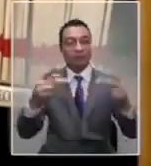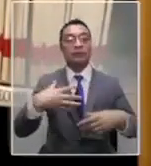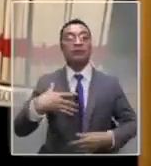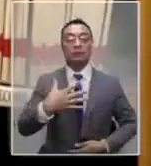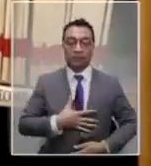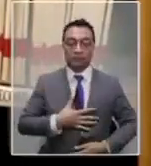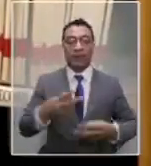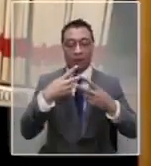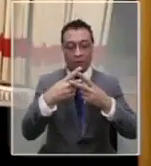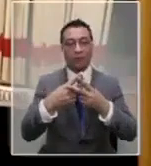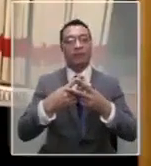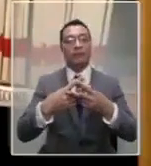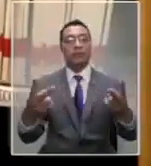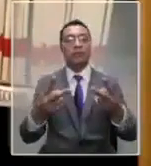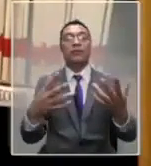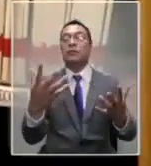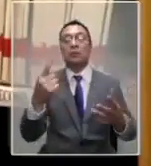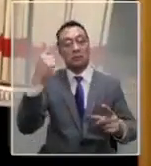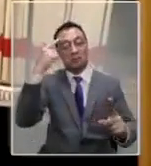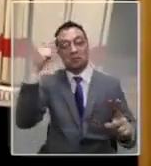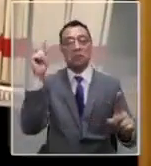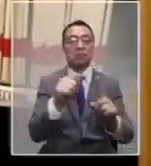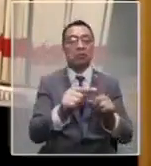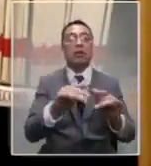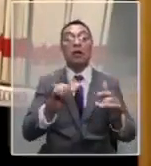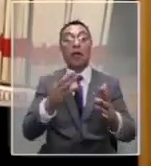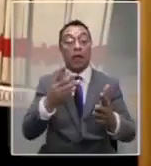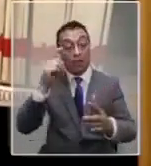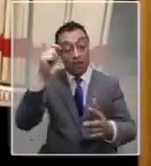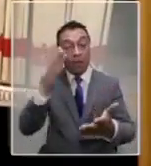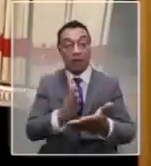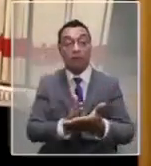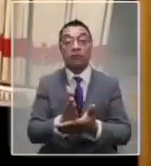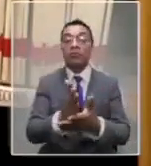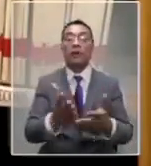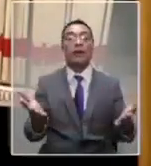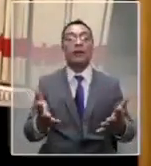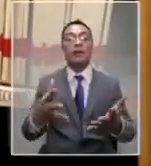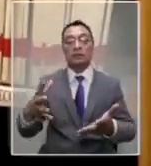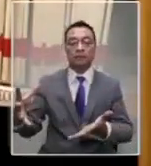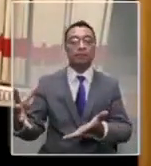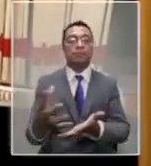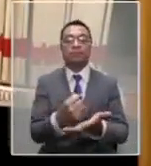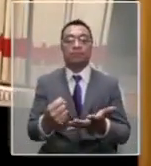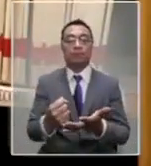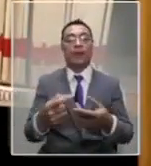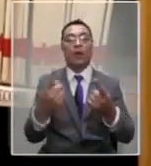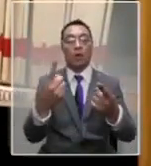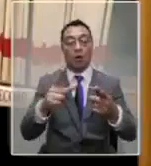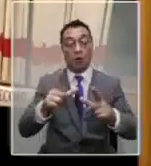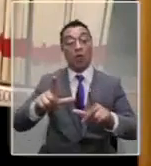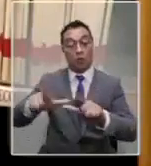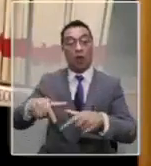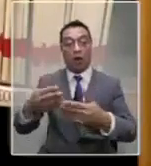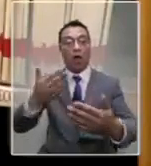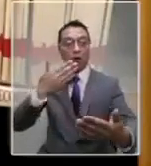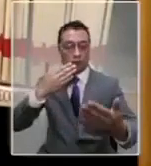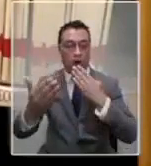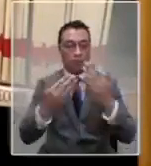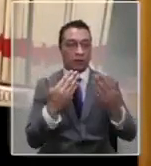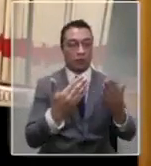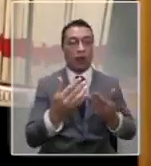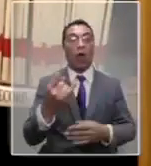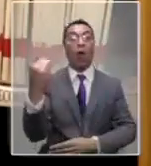queremos, por supuesto, dar a conocer el sentido y la iniciativa de sacar un espacio